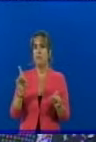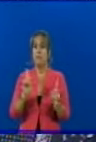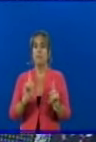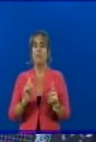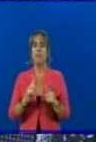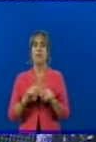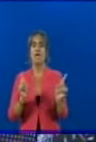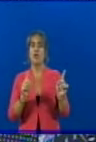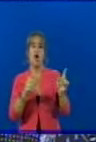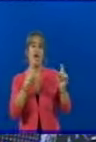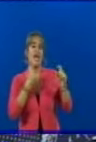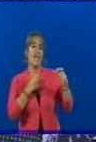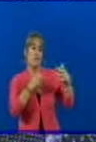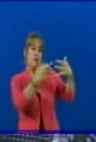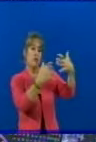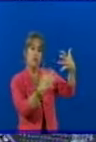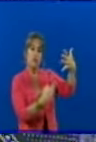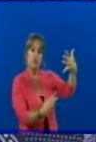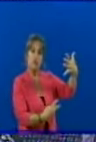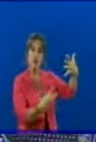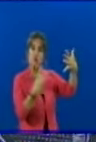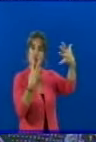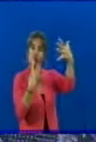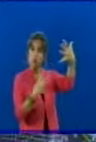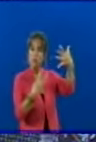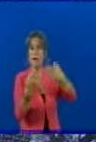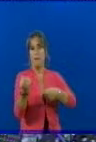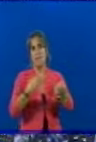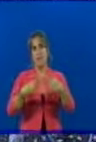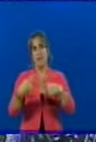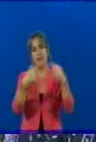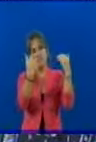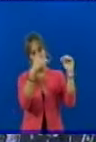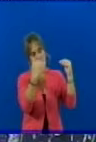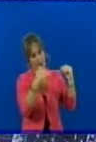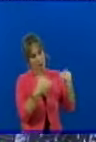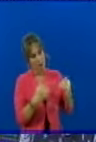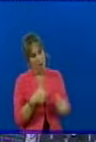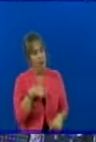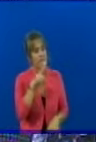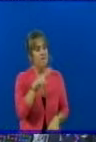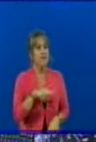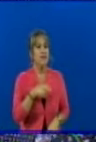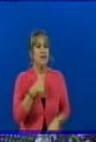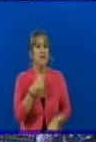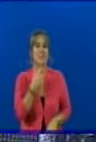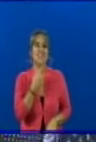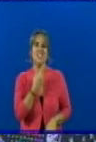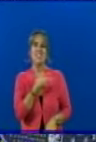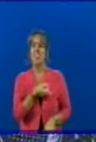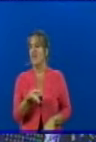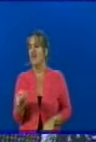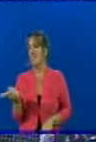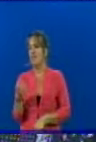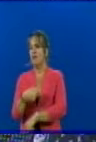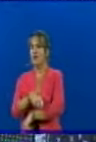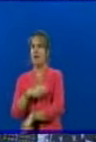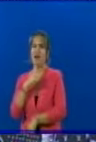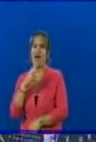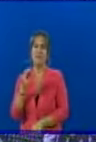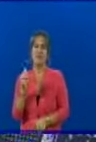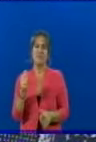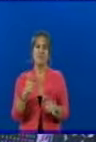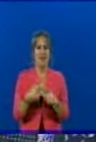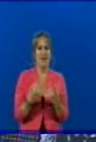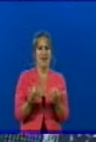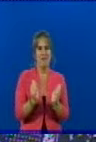a 9 como mínimo. Y uno de los requisitos fundamentales es el criterio de la población, la satisfacción. Que hablen bien de sus trabajadores, que